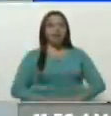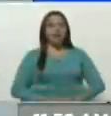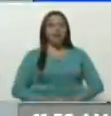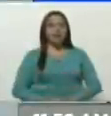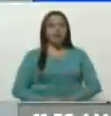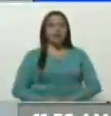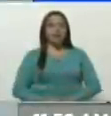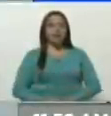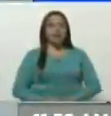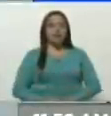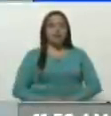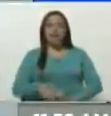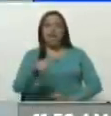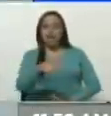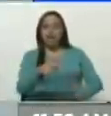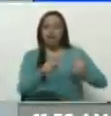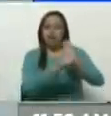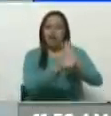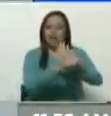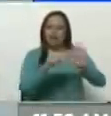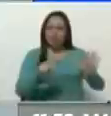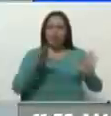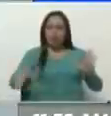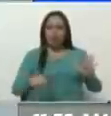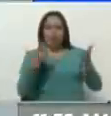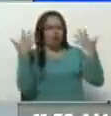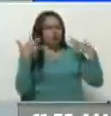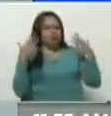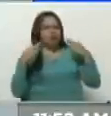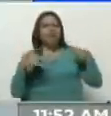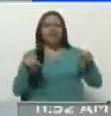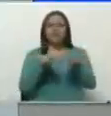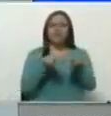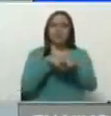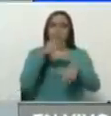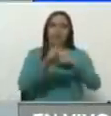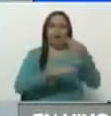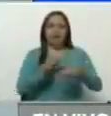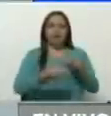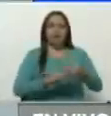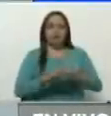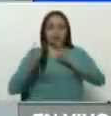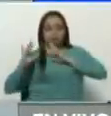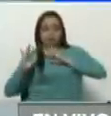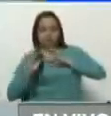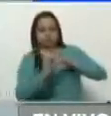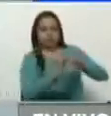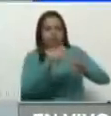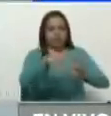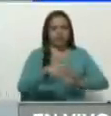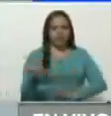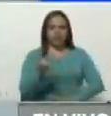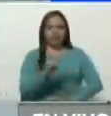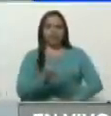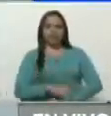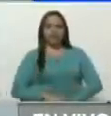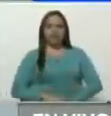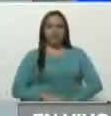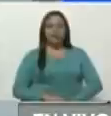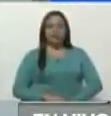Son unos estatutos aplaudibles, como cuando nos estaban invadiendo